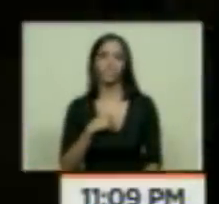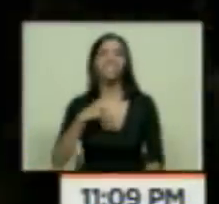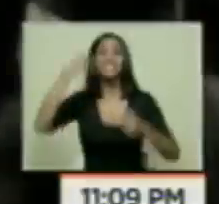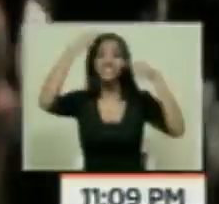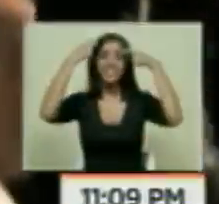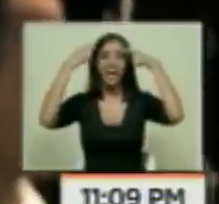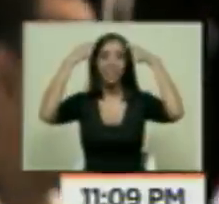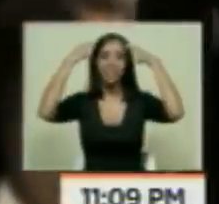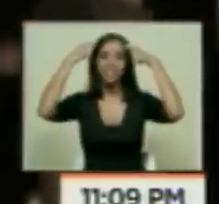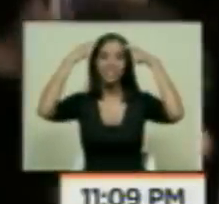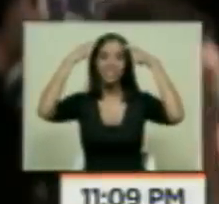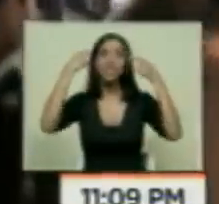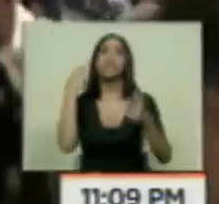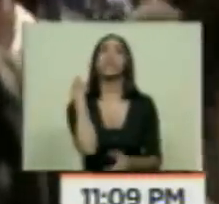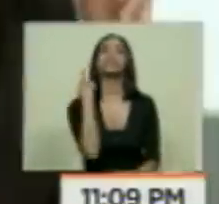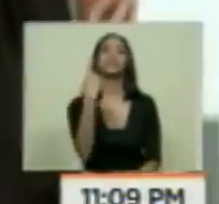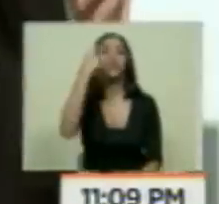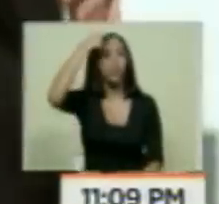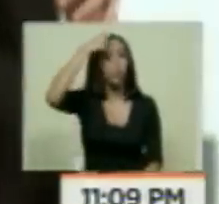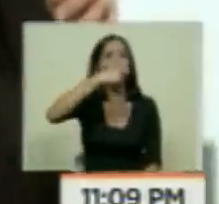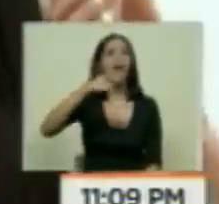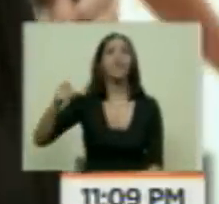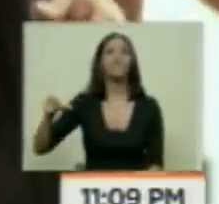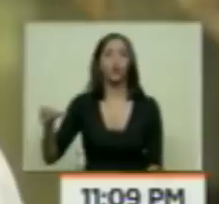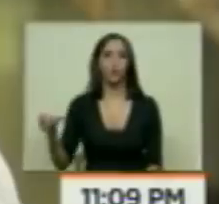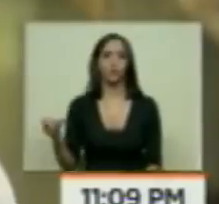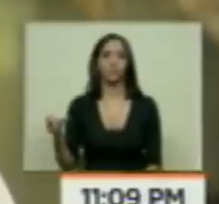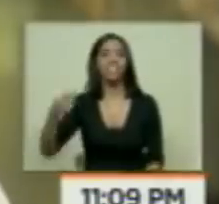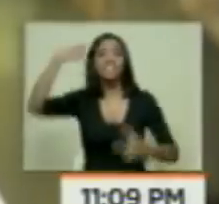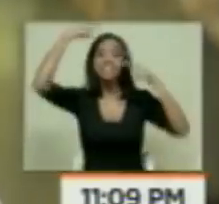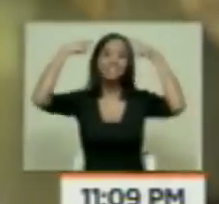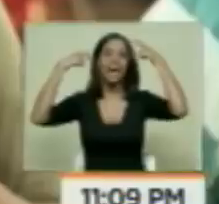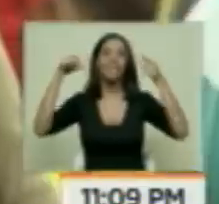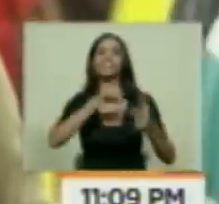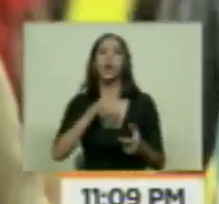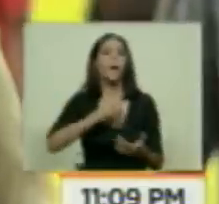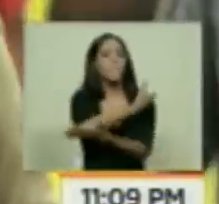Chávez es un pueblo. Chávez somos